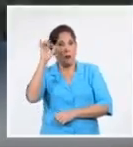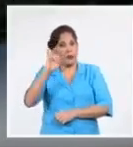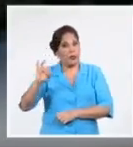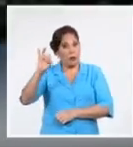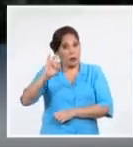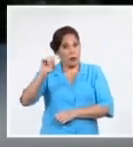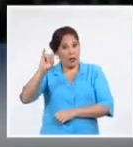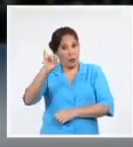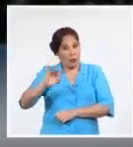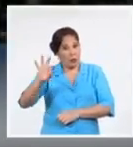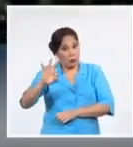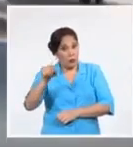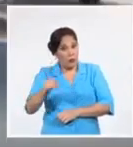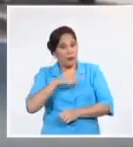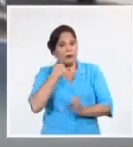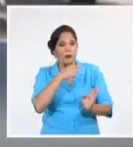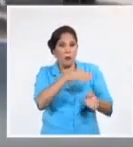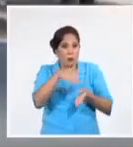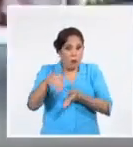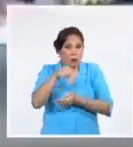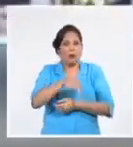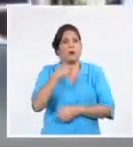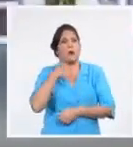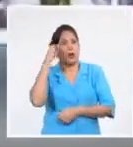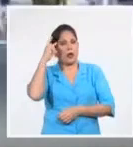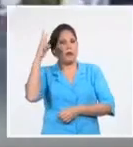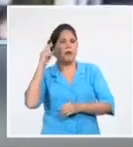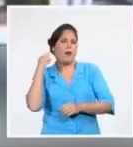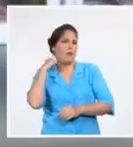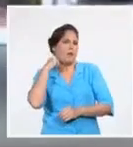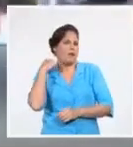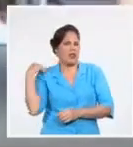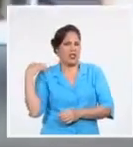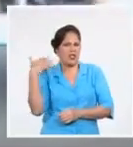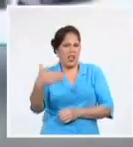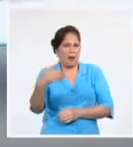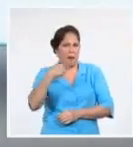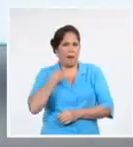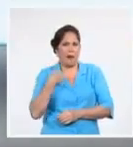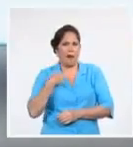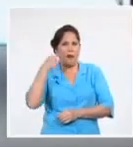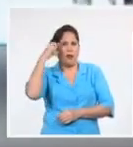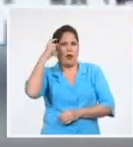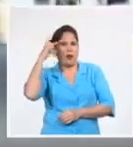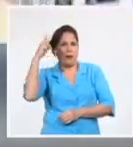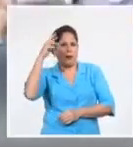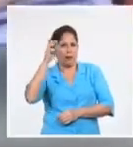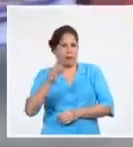honramos a aquellas víctimas inocentes que vivirán para siempre en nuestra memoria.